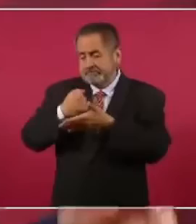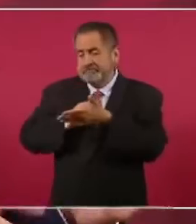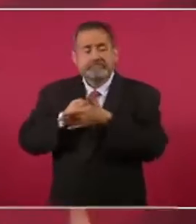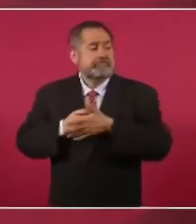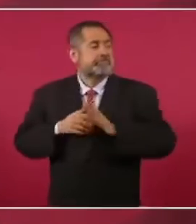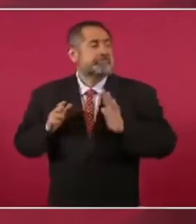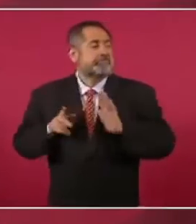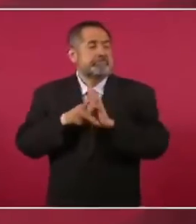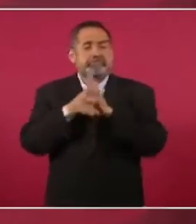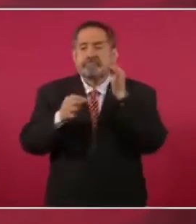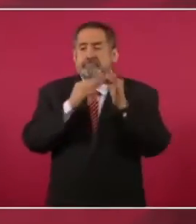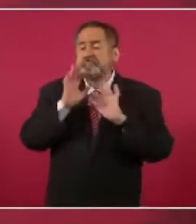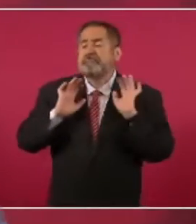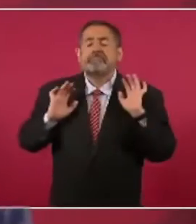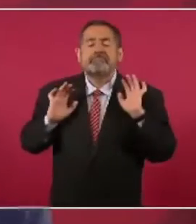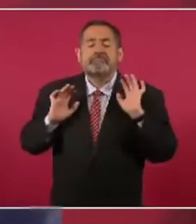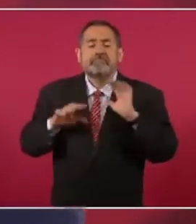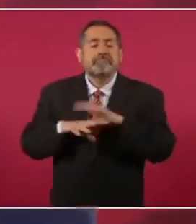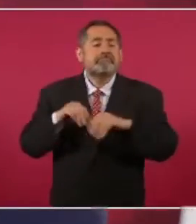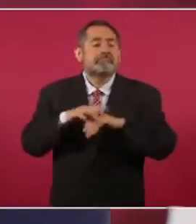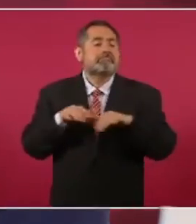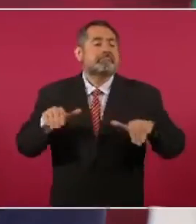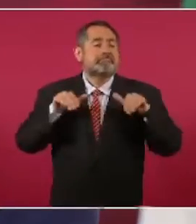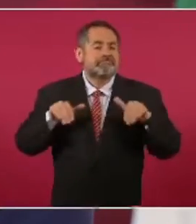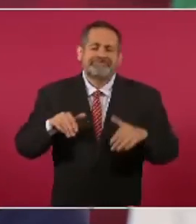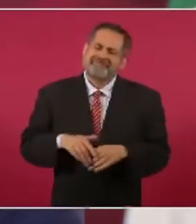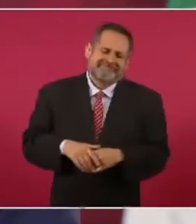el periodismo.